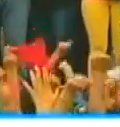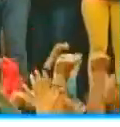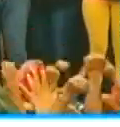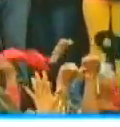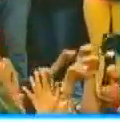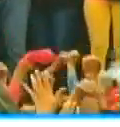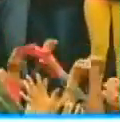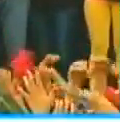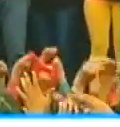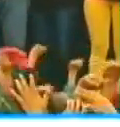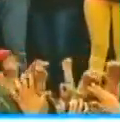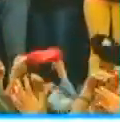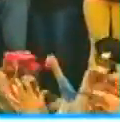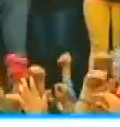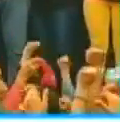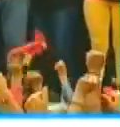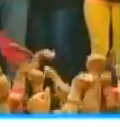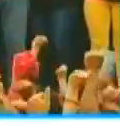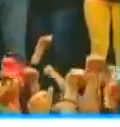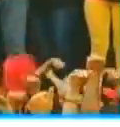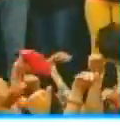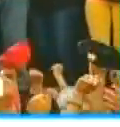Porque el domingo la constituyente.